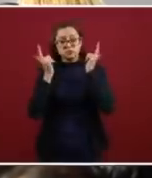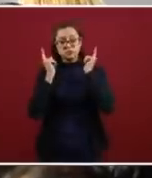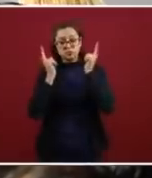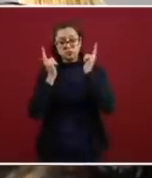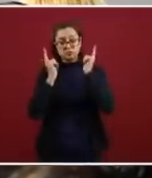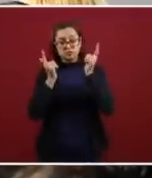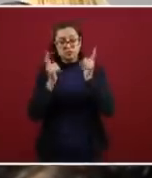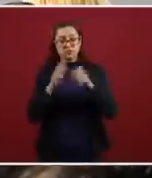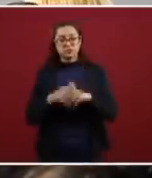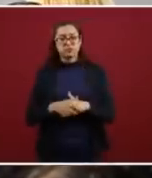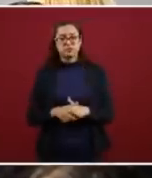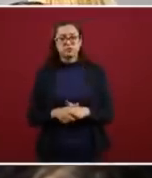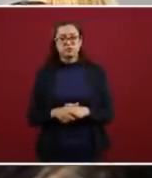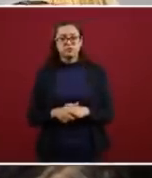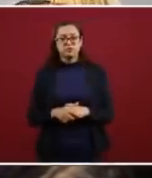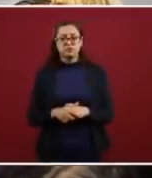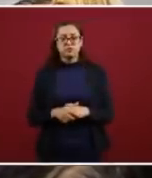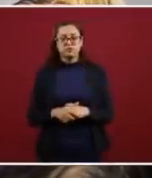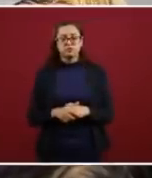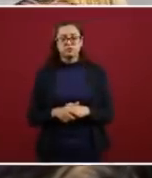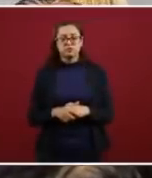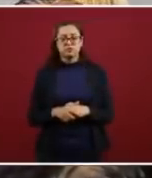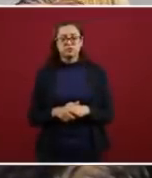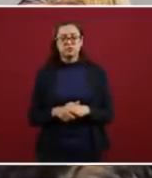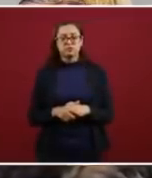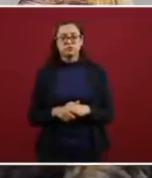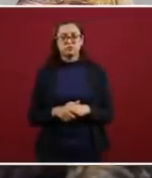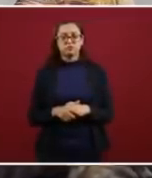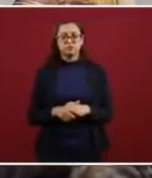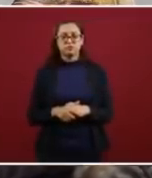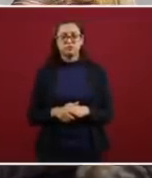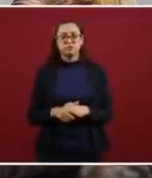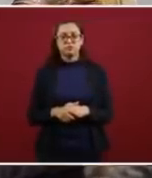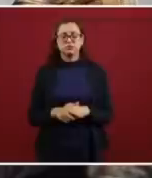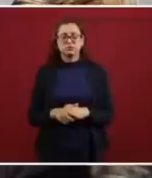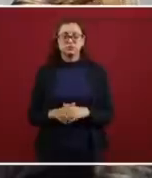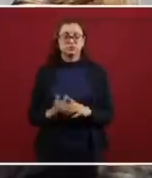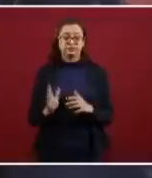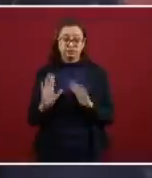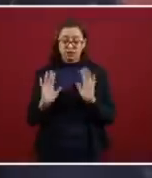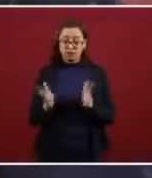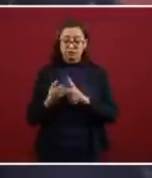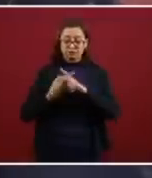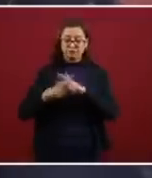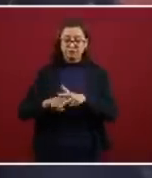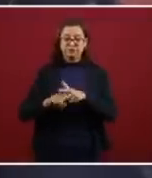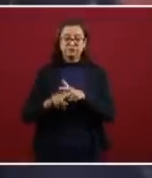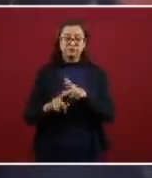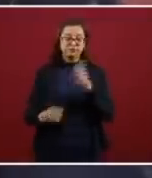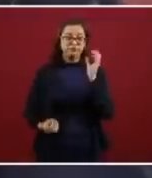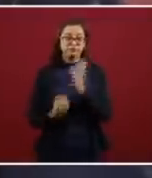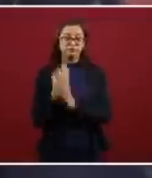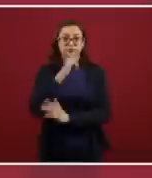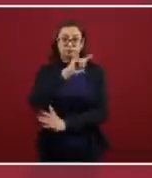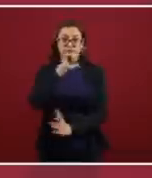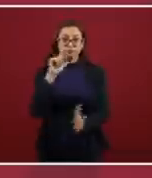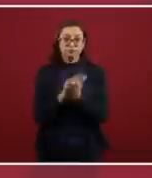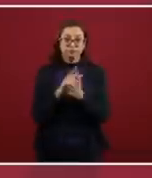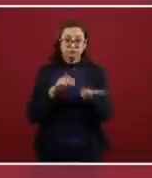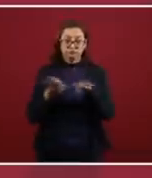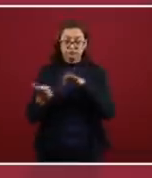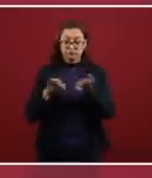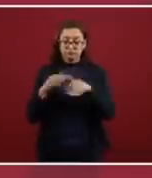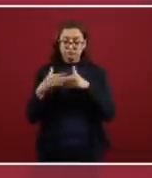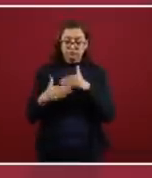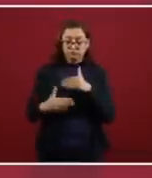y se aplique ya la nueva legislación laboral para